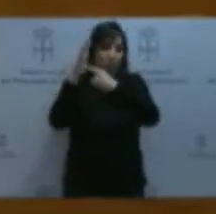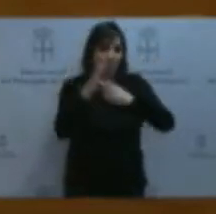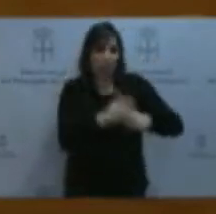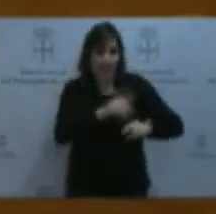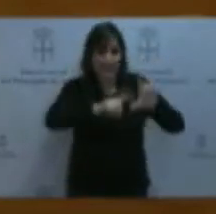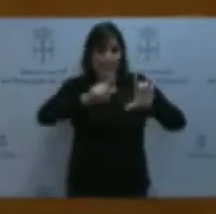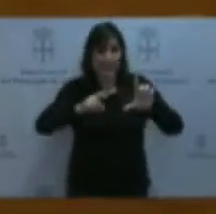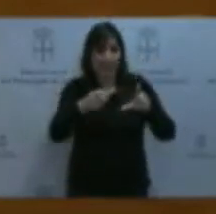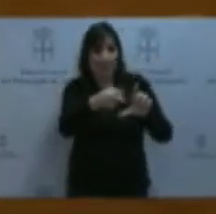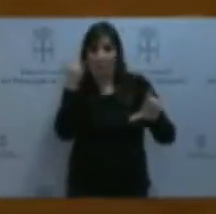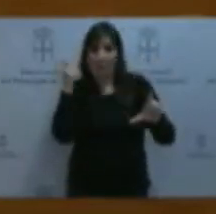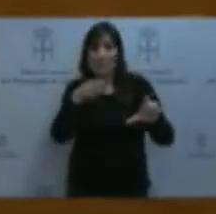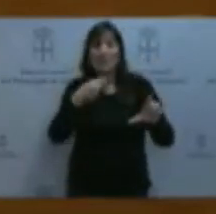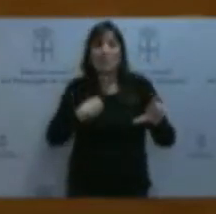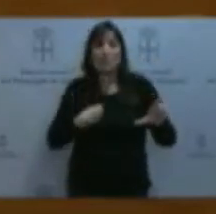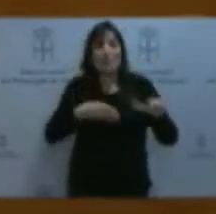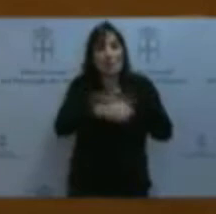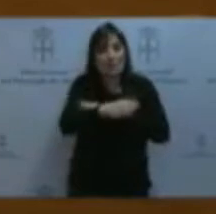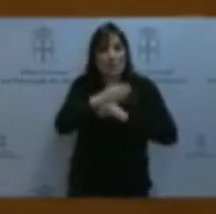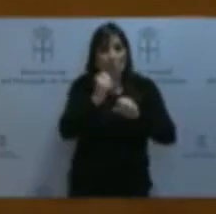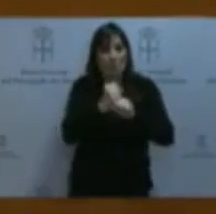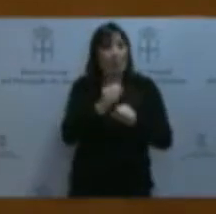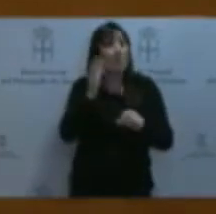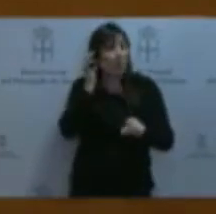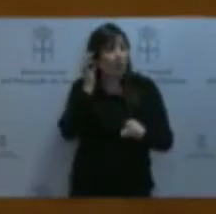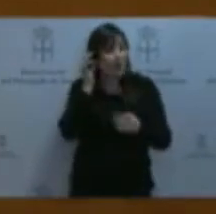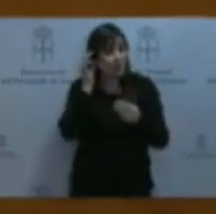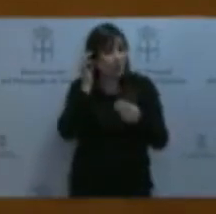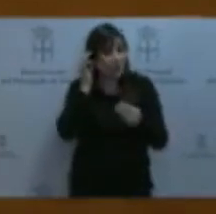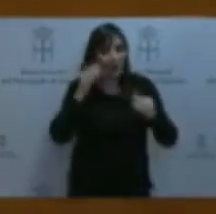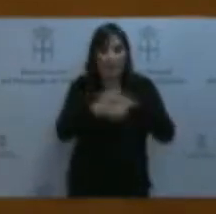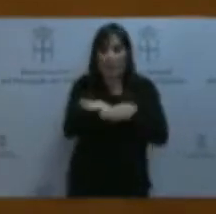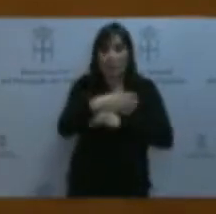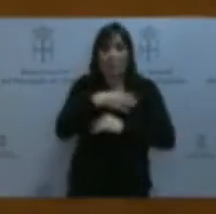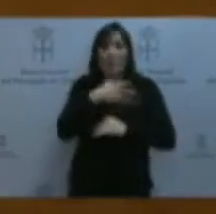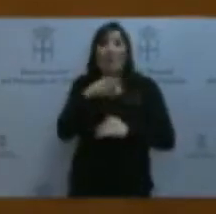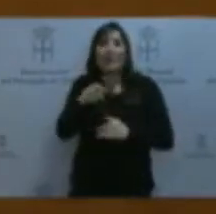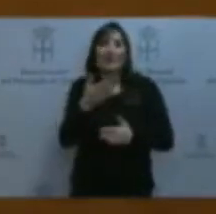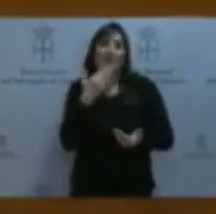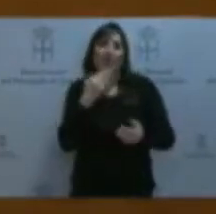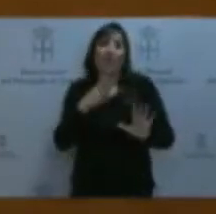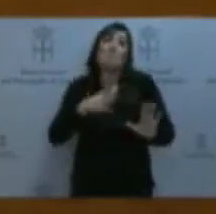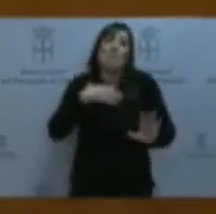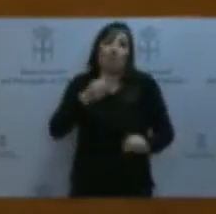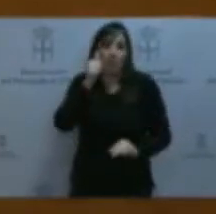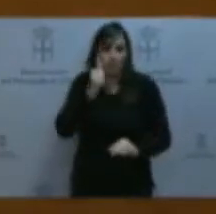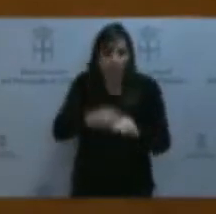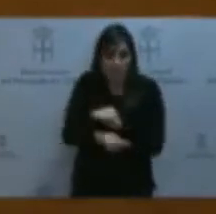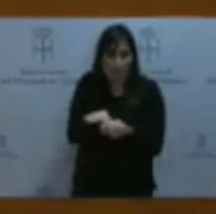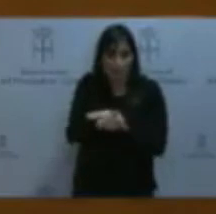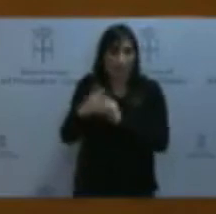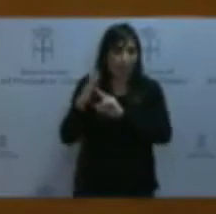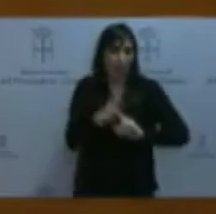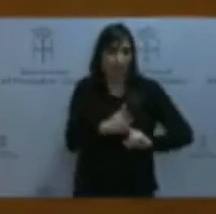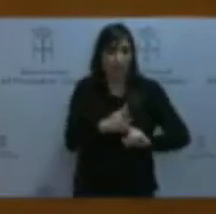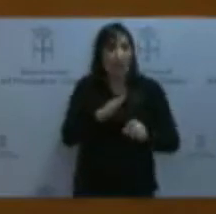empleo que sufren muchas mujeres solo por el hecho de estar en edad fértil. Y en el mundo rural, ¿de verdad creen que la población del suroccidente